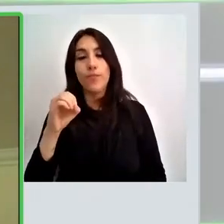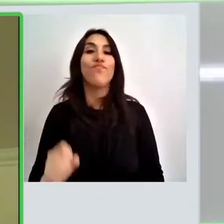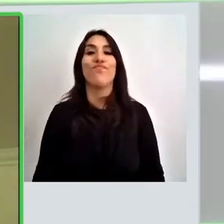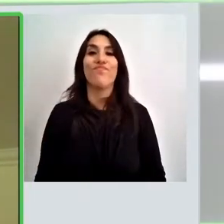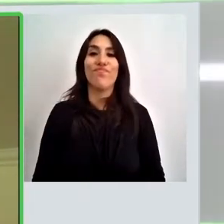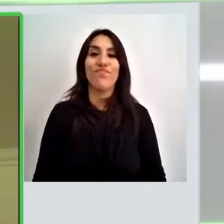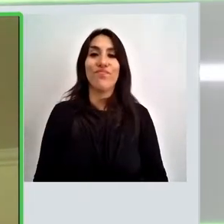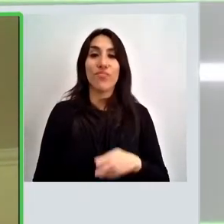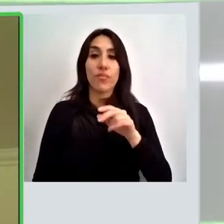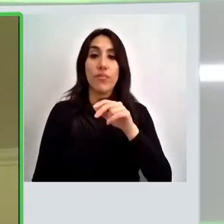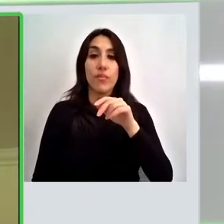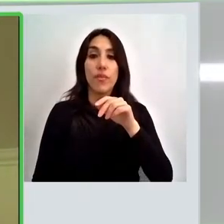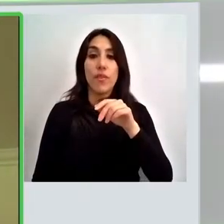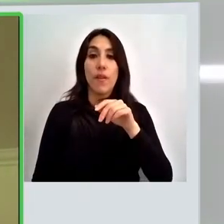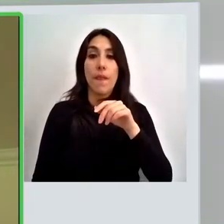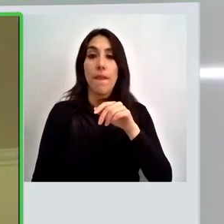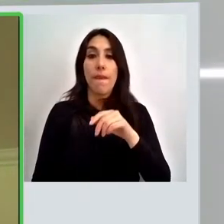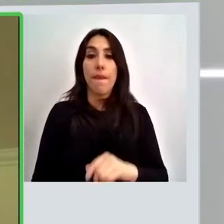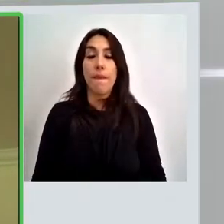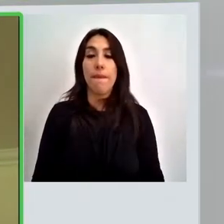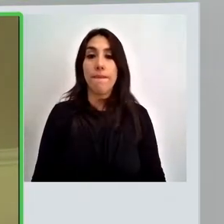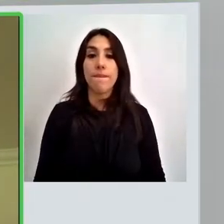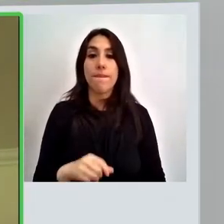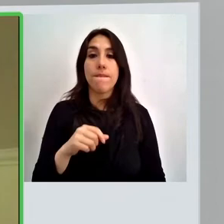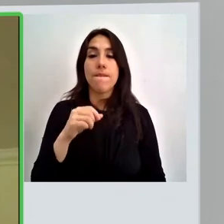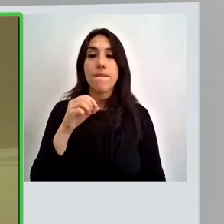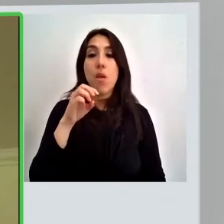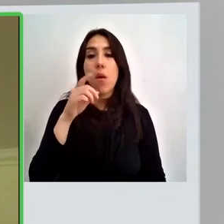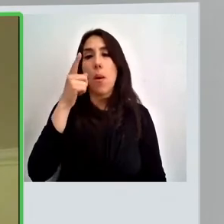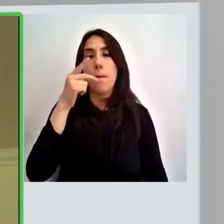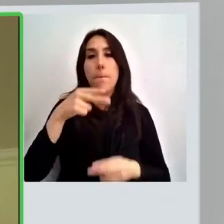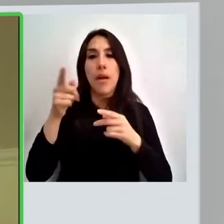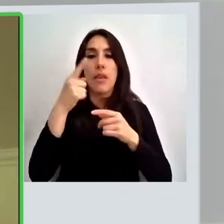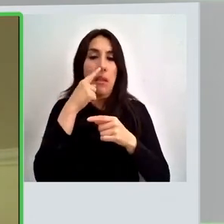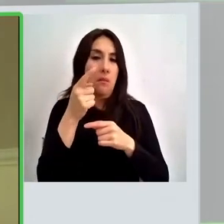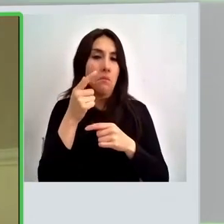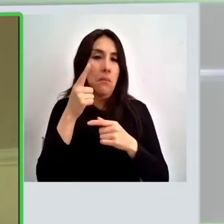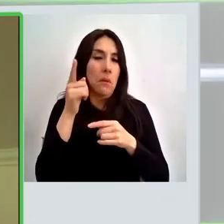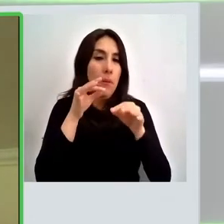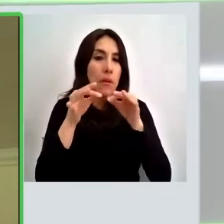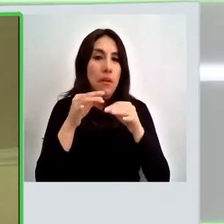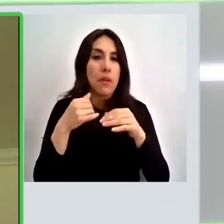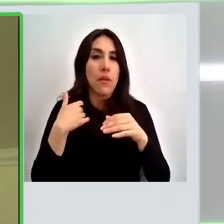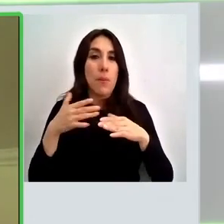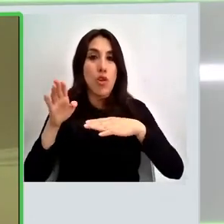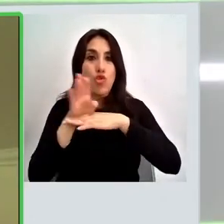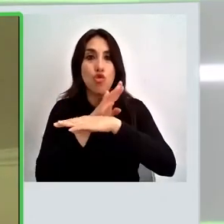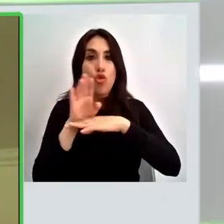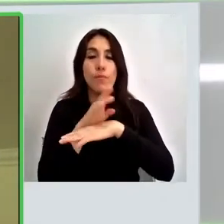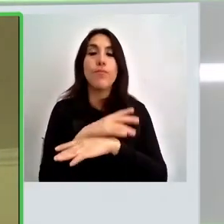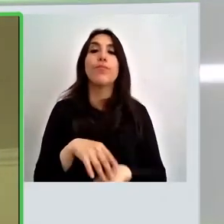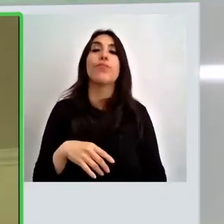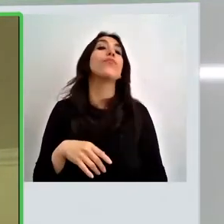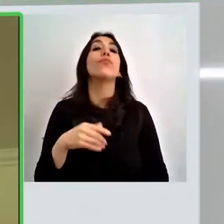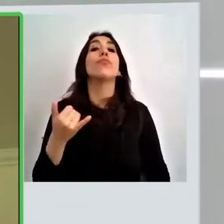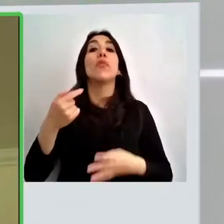dijo que era la empresa con mayor es esa